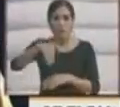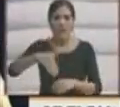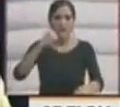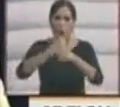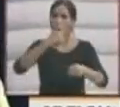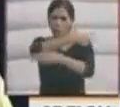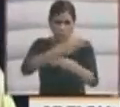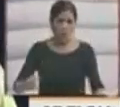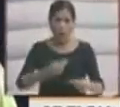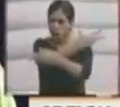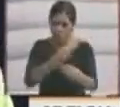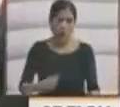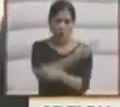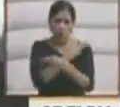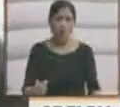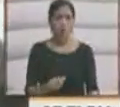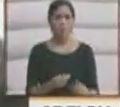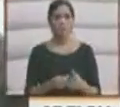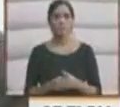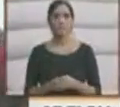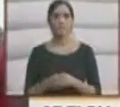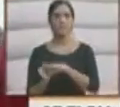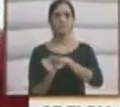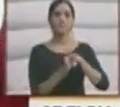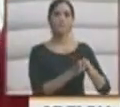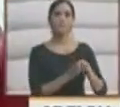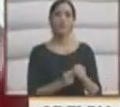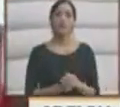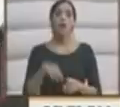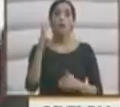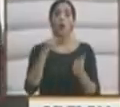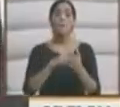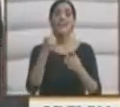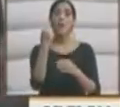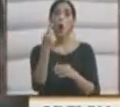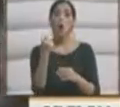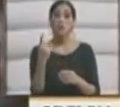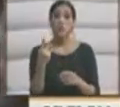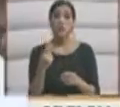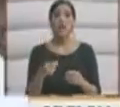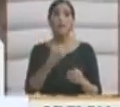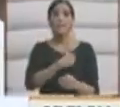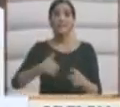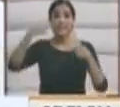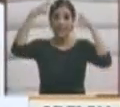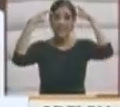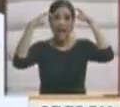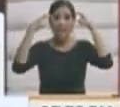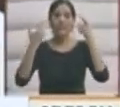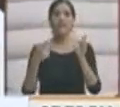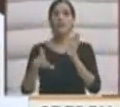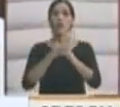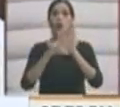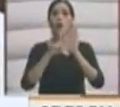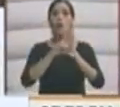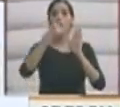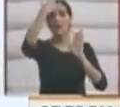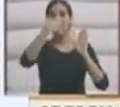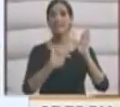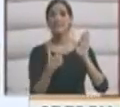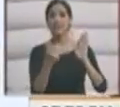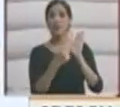¡No! No, firme. En el 2011 el presidente Hugo Chávez nos dignificó con esta ley, porque antes éramos